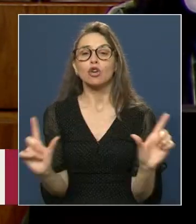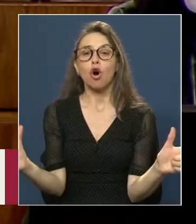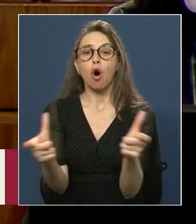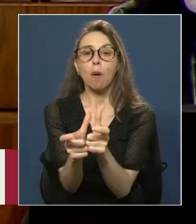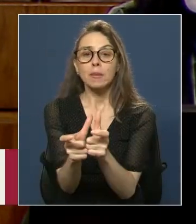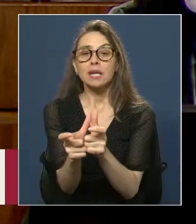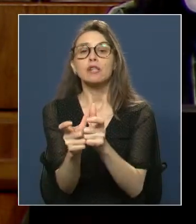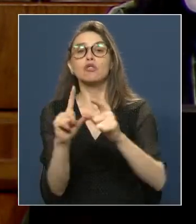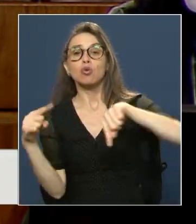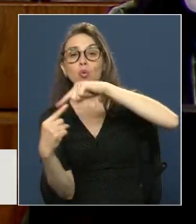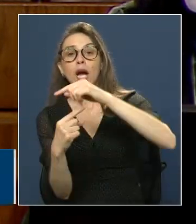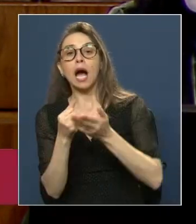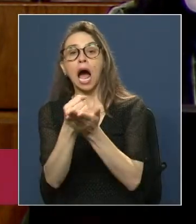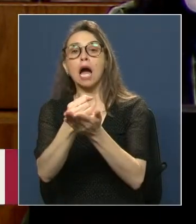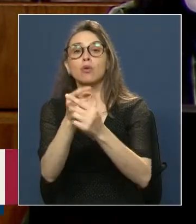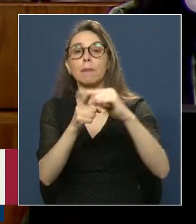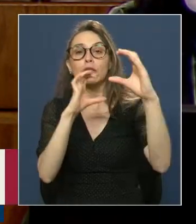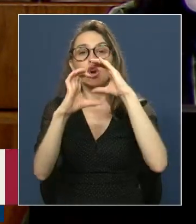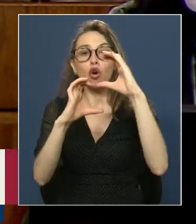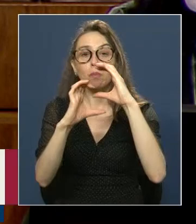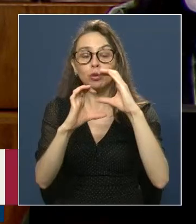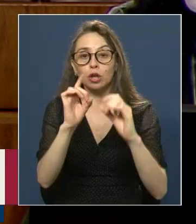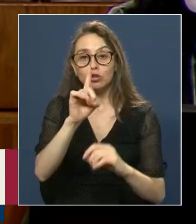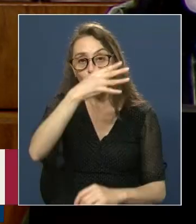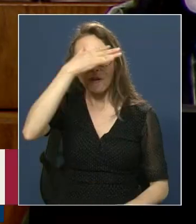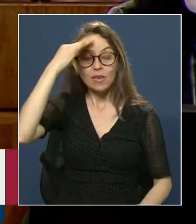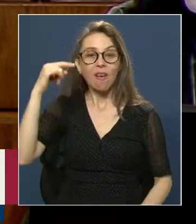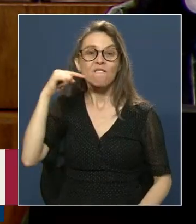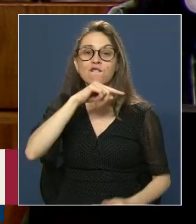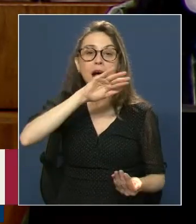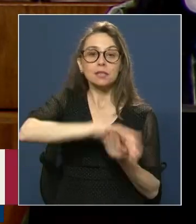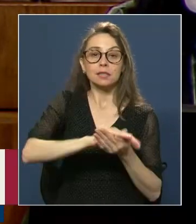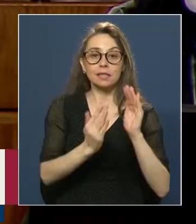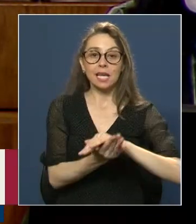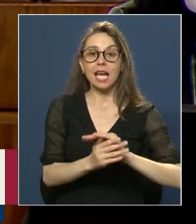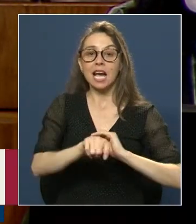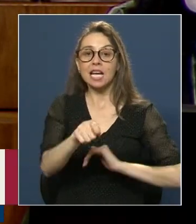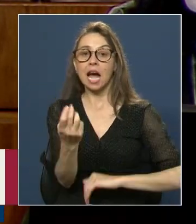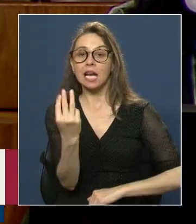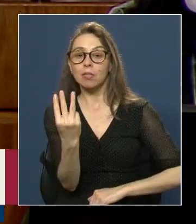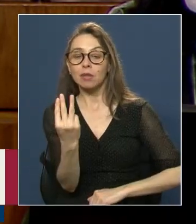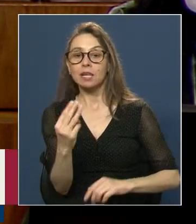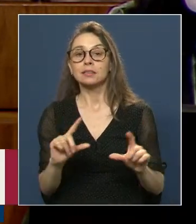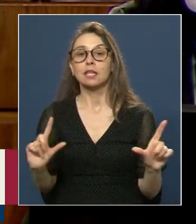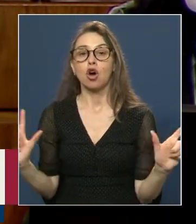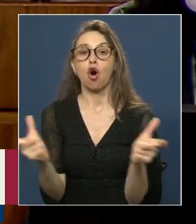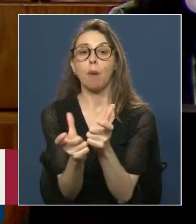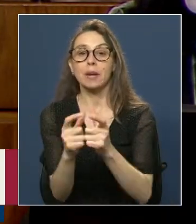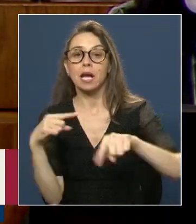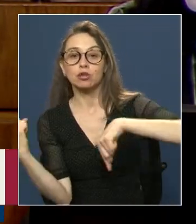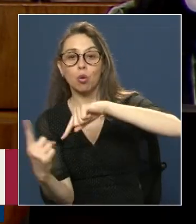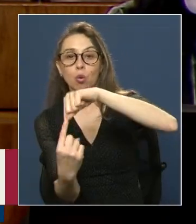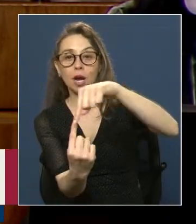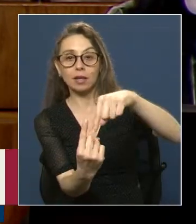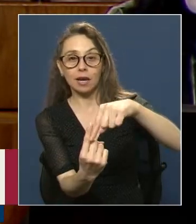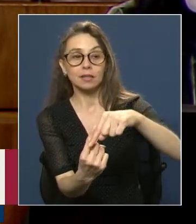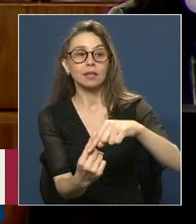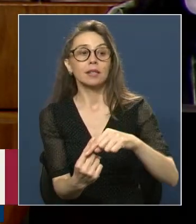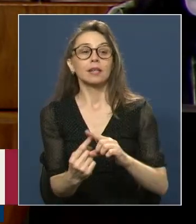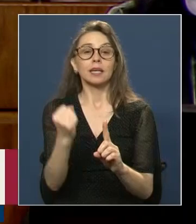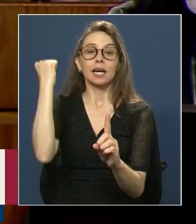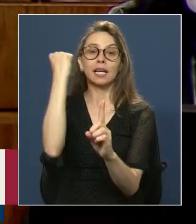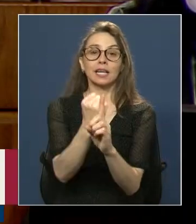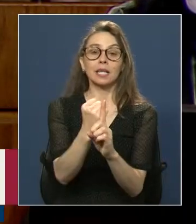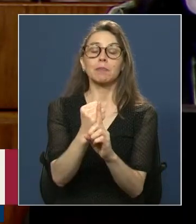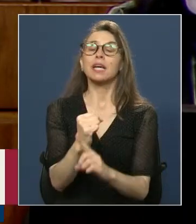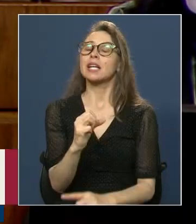colaboración de los medios? ¿Cómo olvidar la infame complicidad de Canal 13 con la Operación Huracán? En el crimen de Alex